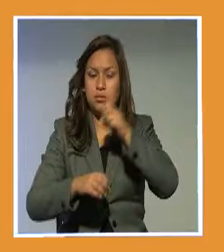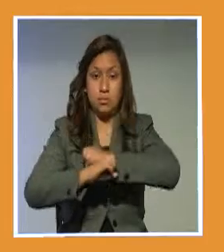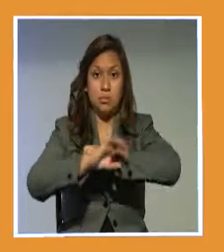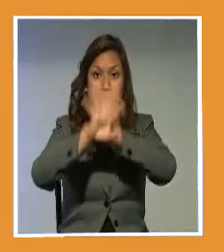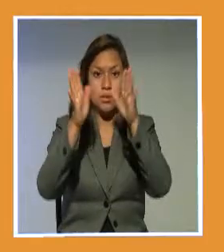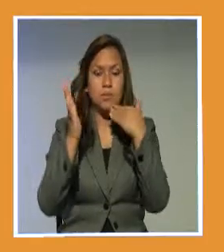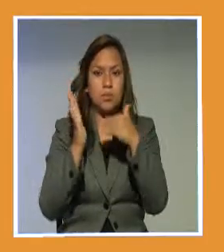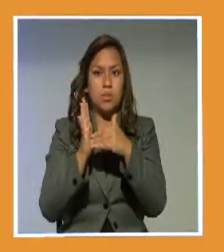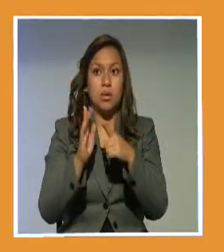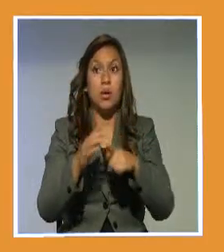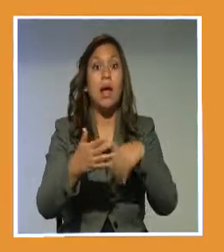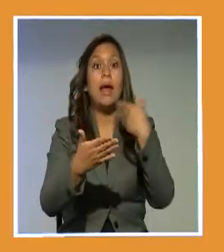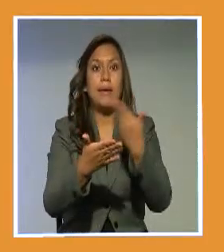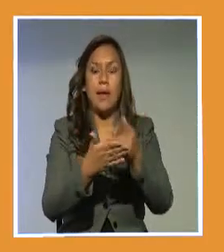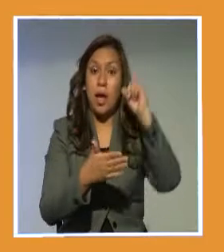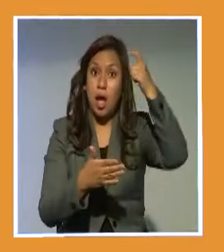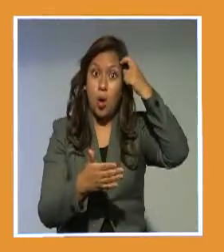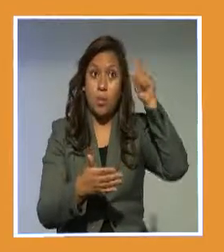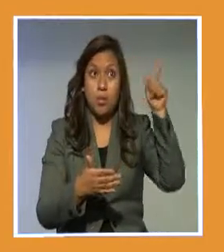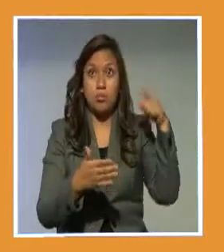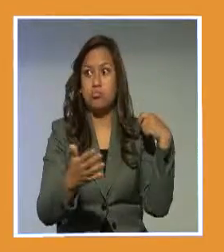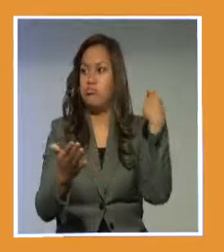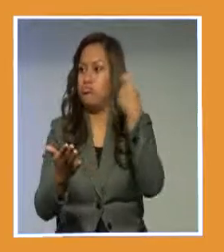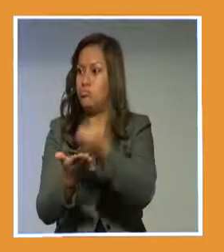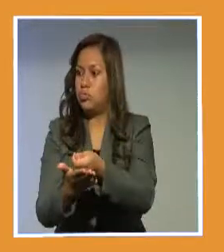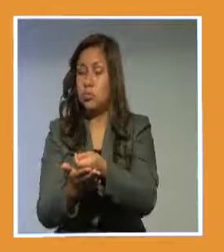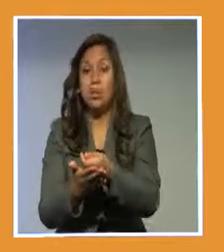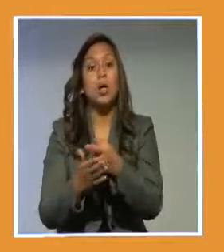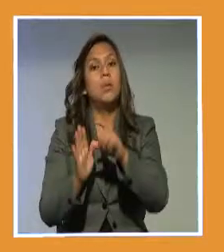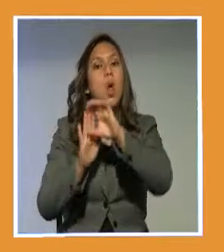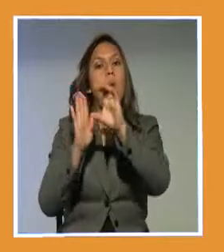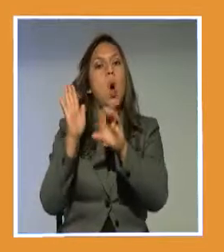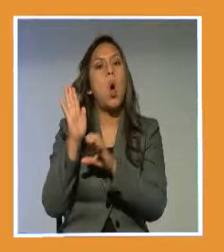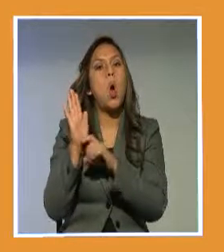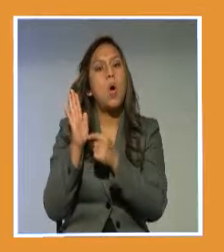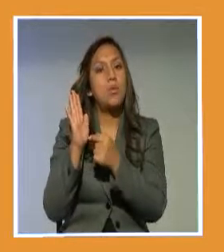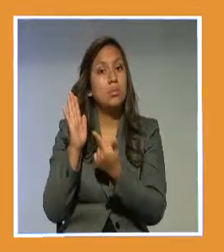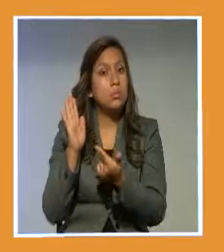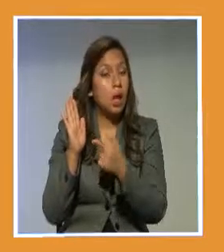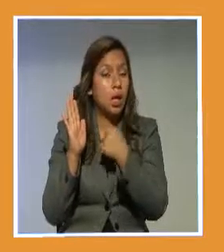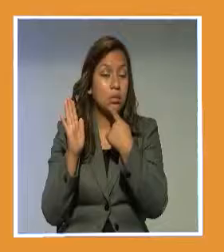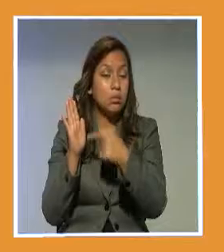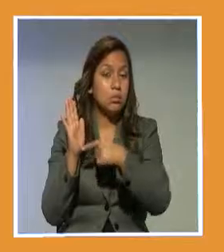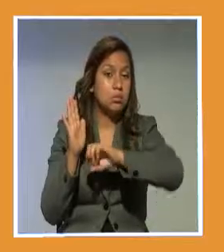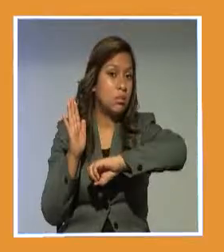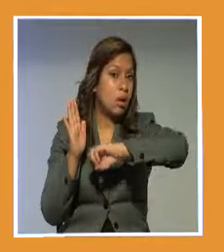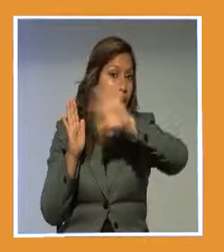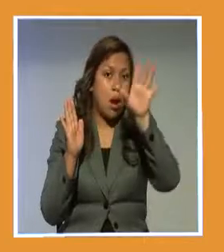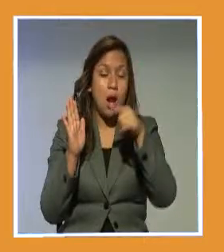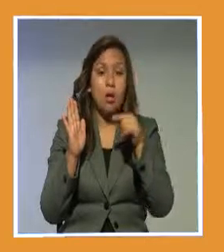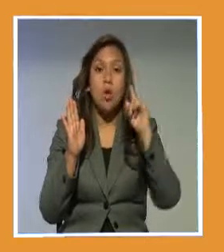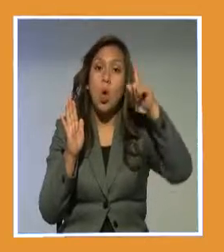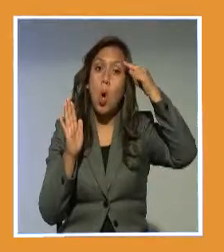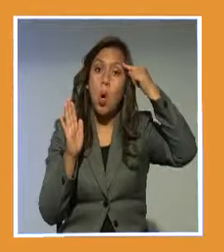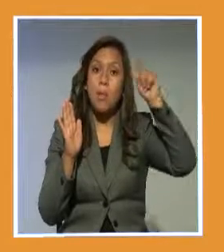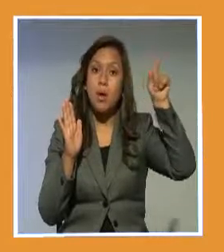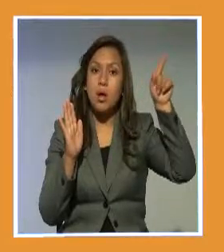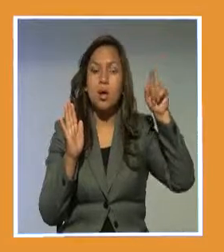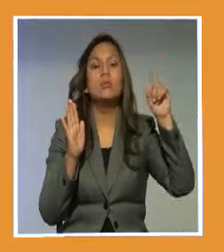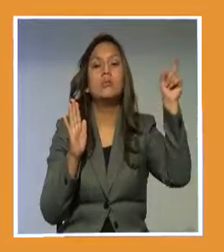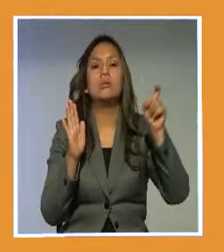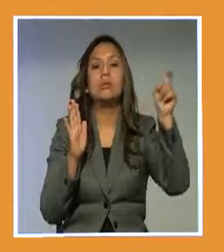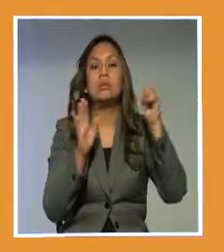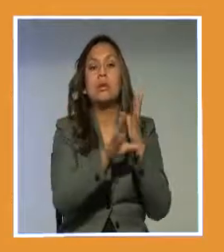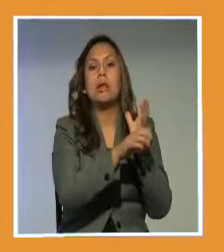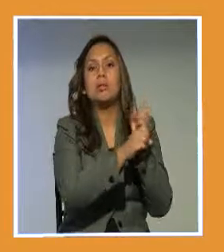por qué llega del Ejecutivo, porque es justamente un mandato constitucional de que este proyecto puntual tenga que venir del Ejecutivo, porque